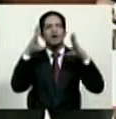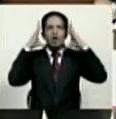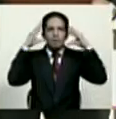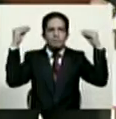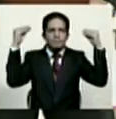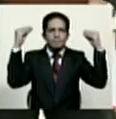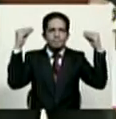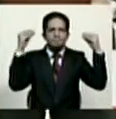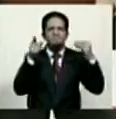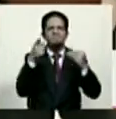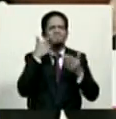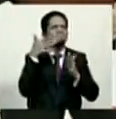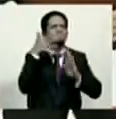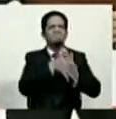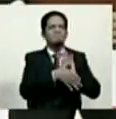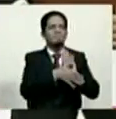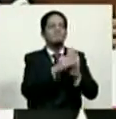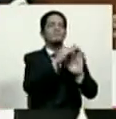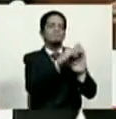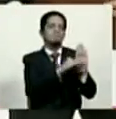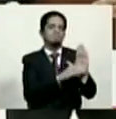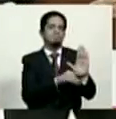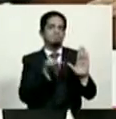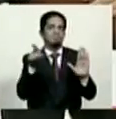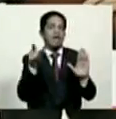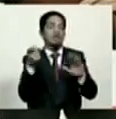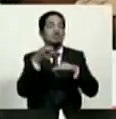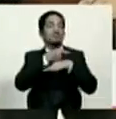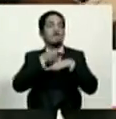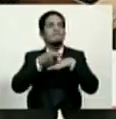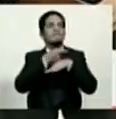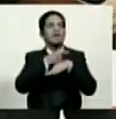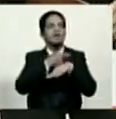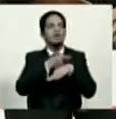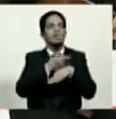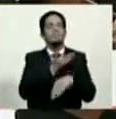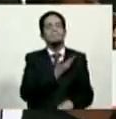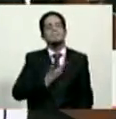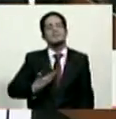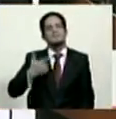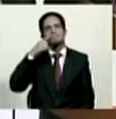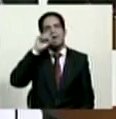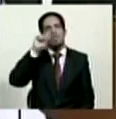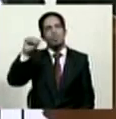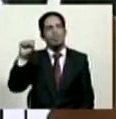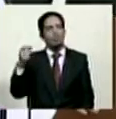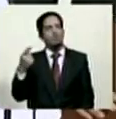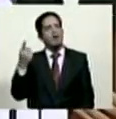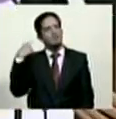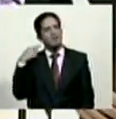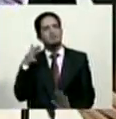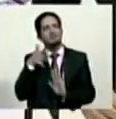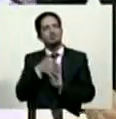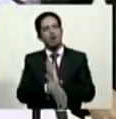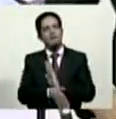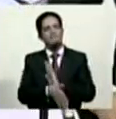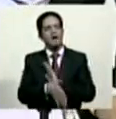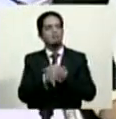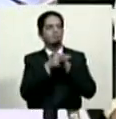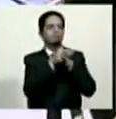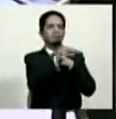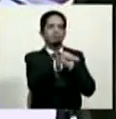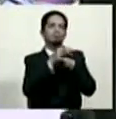con las medidas que adoptó el gobierno del presidente Nicolás Maduro el día de ayer sobre las islas de